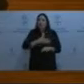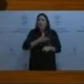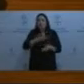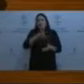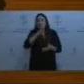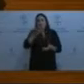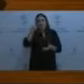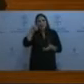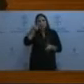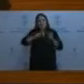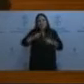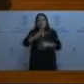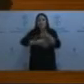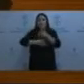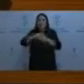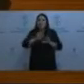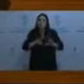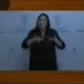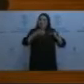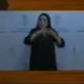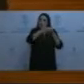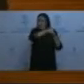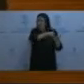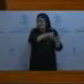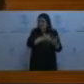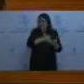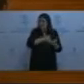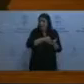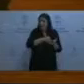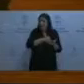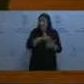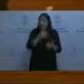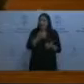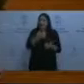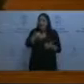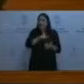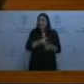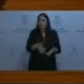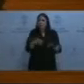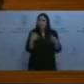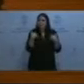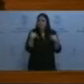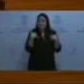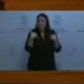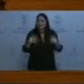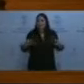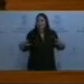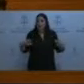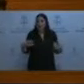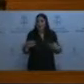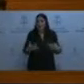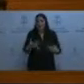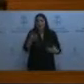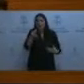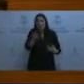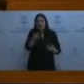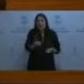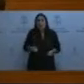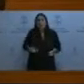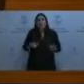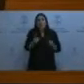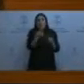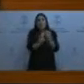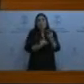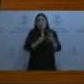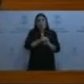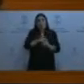discapacidad, a pesar de ser uno de los colectivos más vulnerables, han sufrido en primera persona los recortes y el incumplimiento de sus cupos por parte